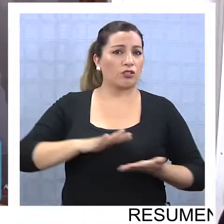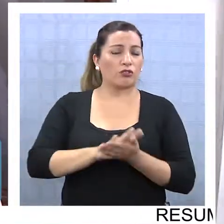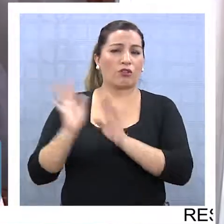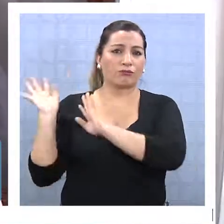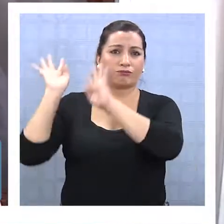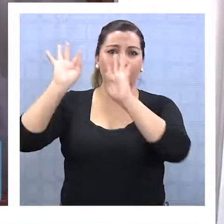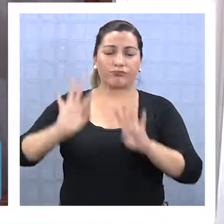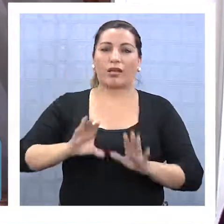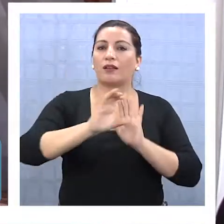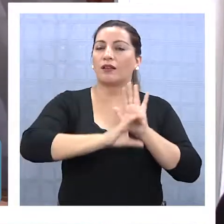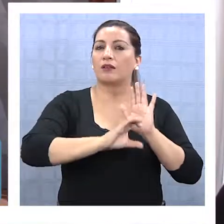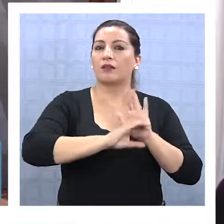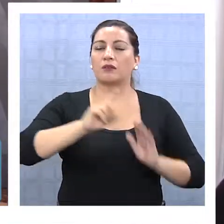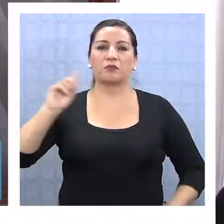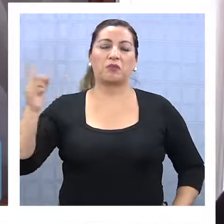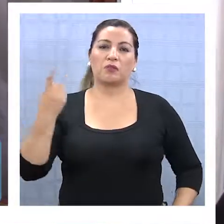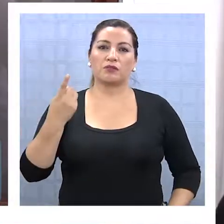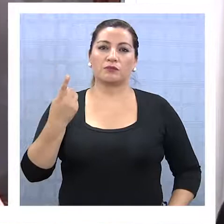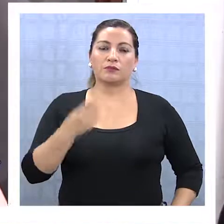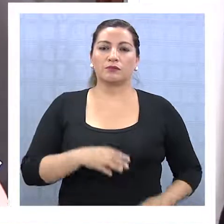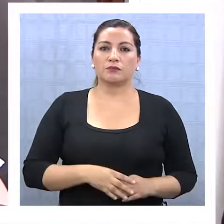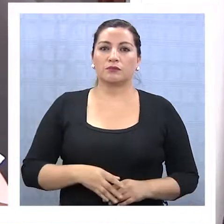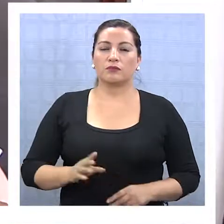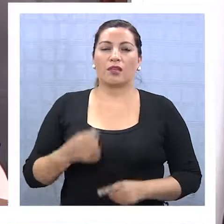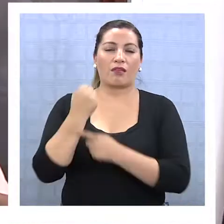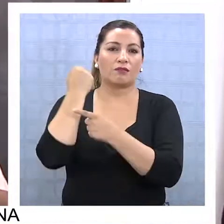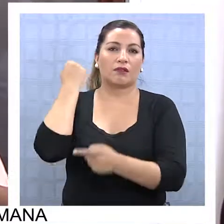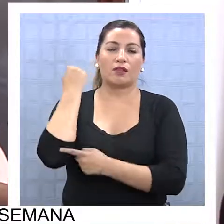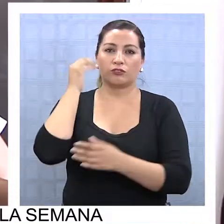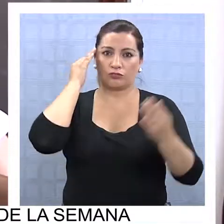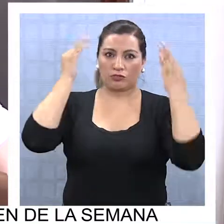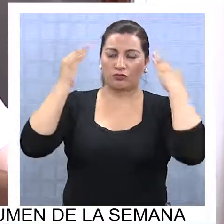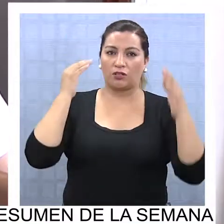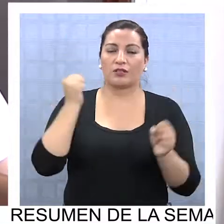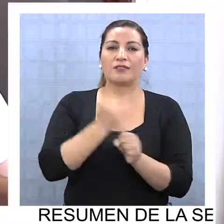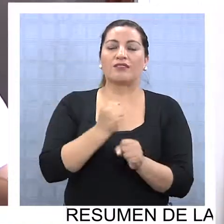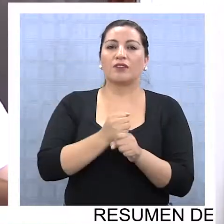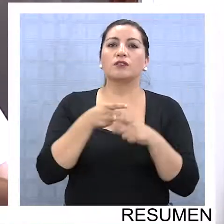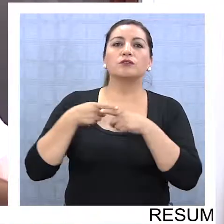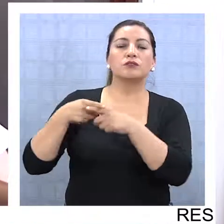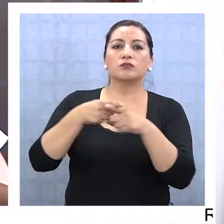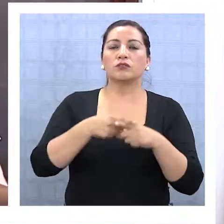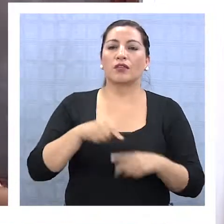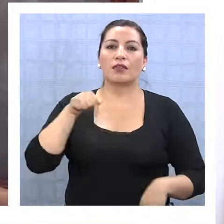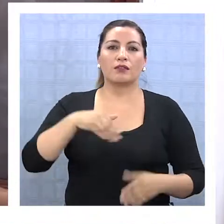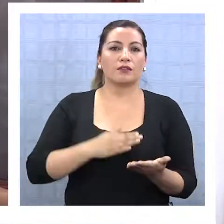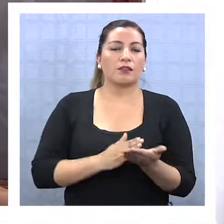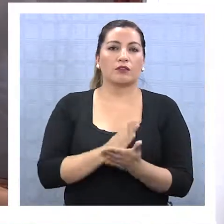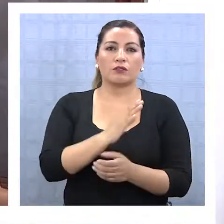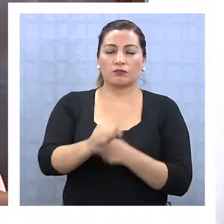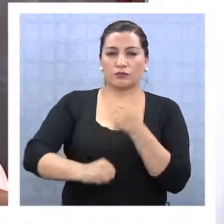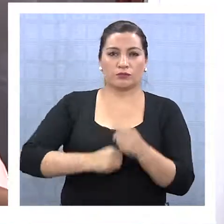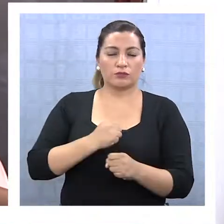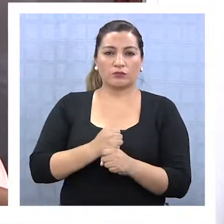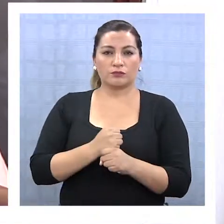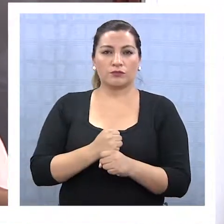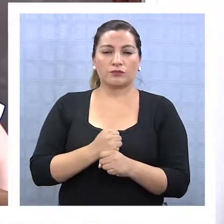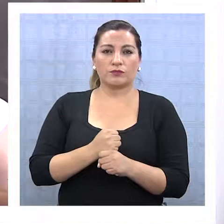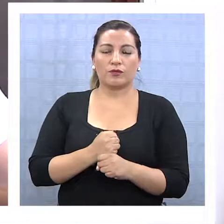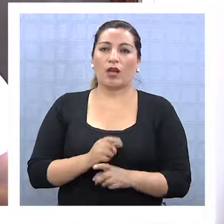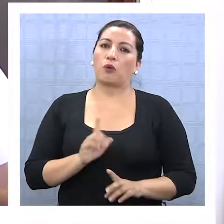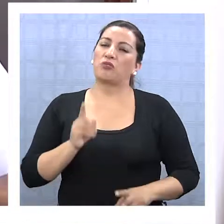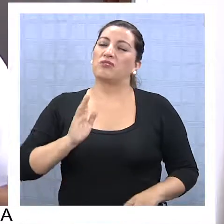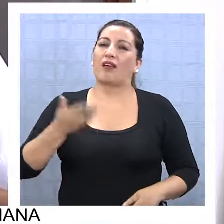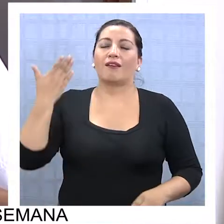momentos y nuestras carreras principales son Derecho, Psicología y Trabajo Social. Hemos lanzado este año unas continuidades de estudio